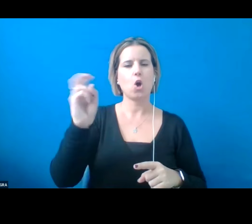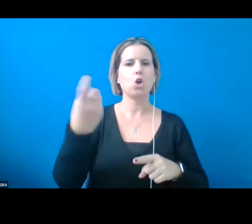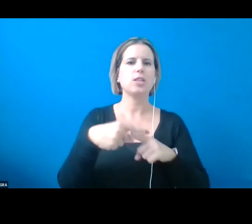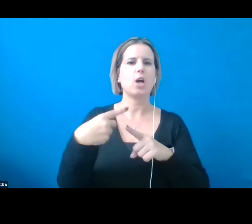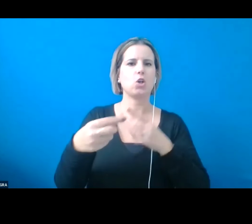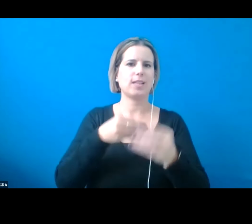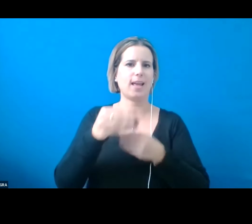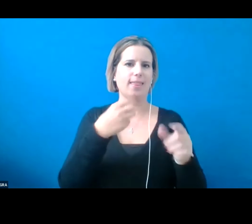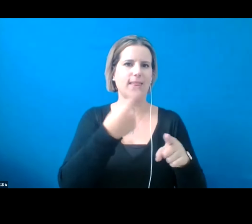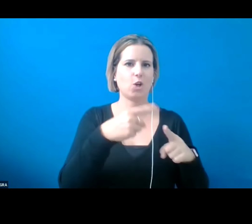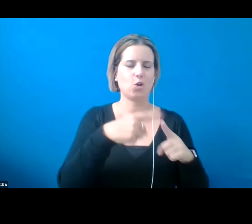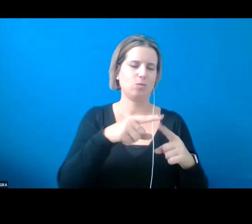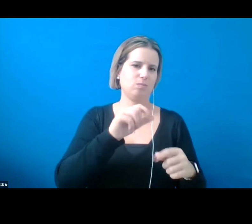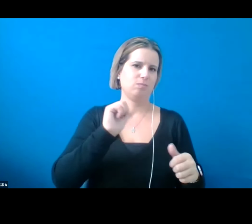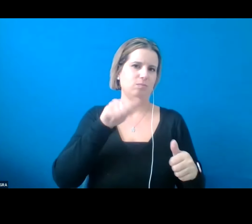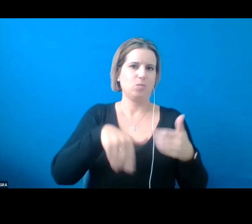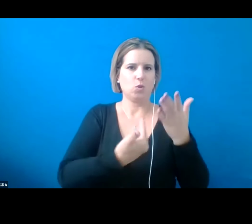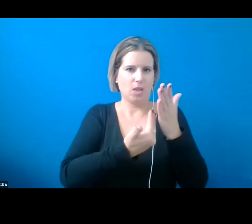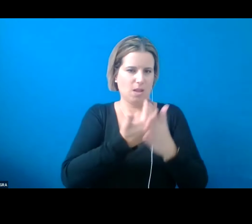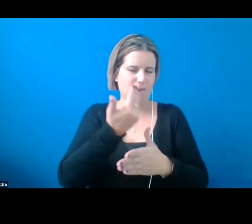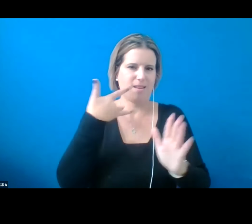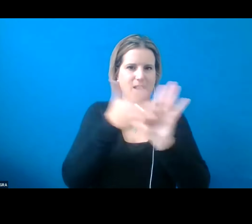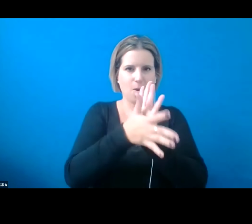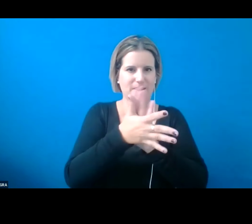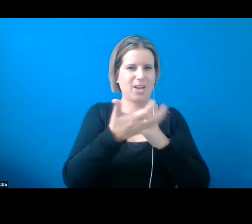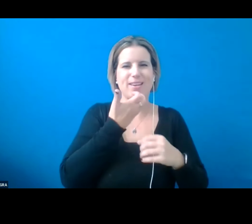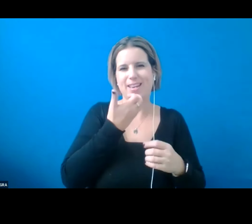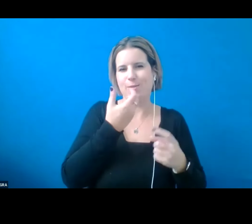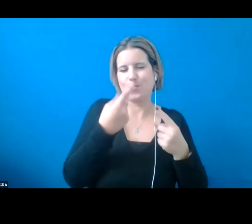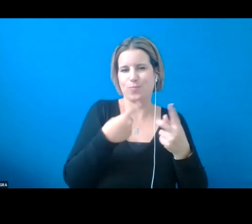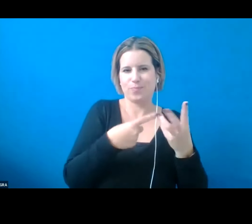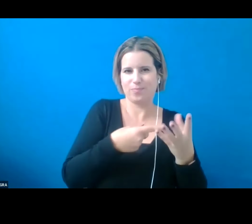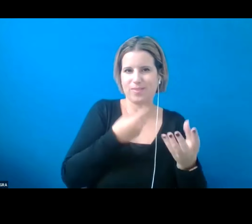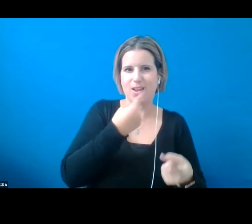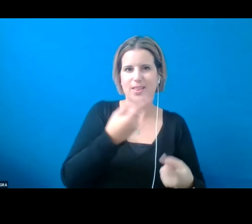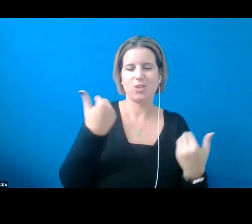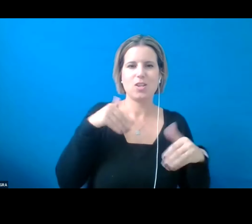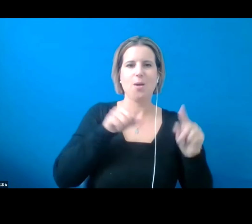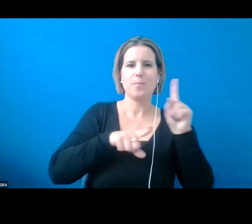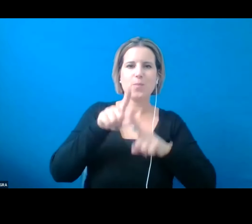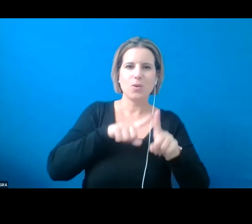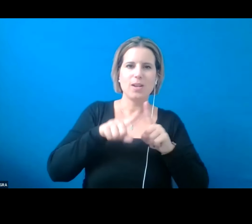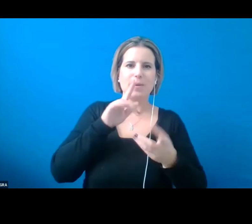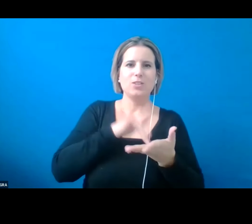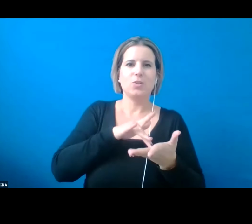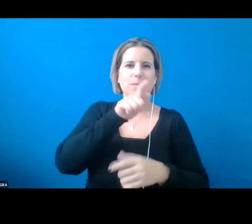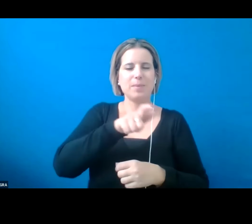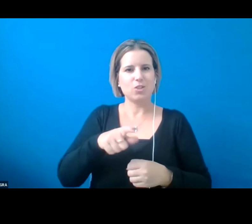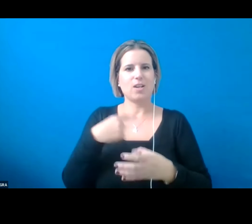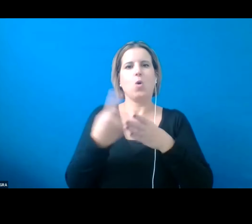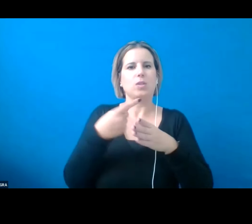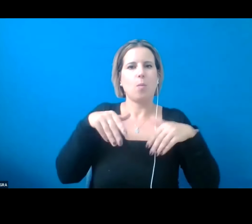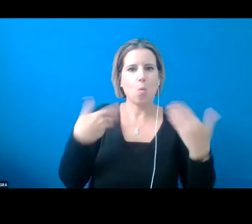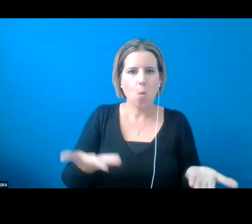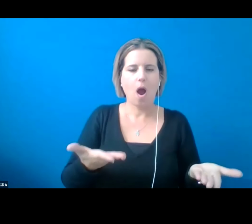dificultades y lo hemos visto a lo largo de toda la mañana se han dado muchísimos ejemplos de que problemas pueden encontrar las personas autistas